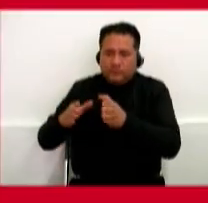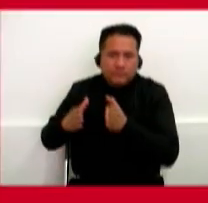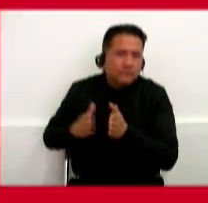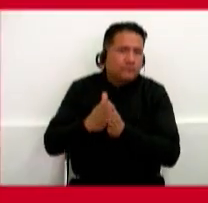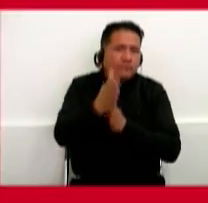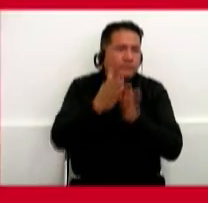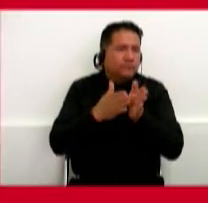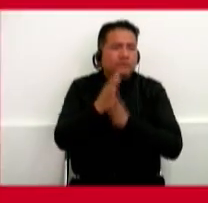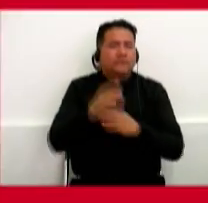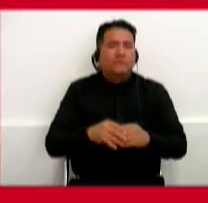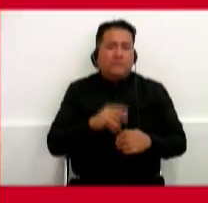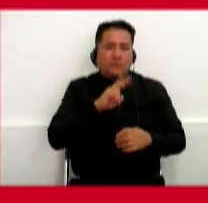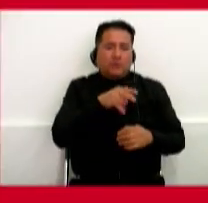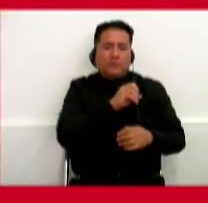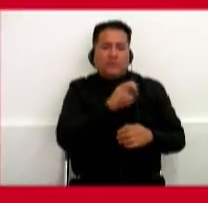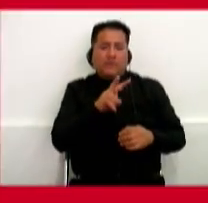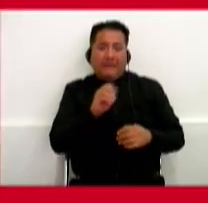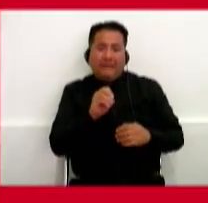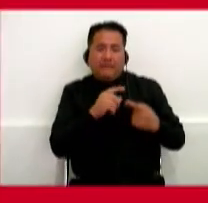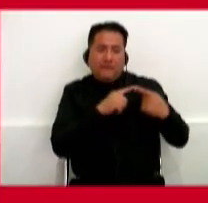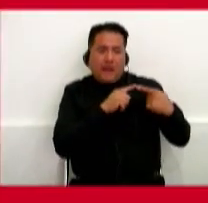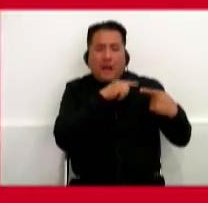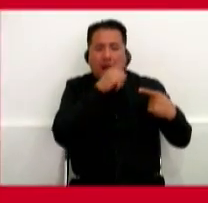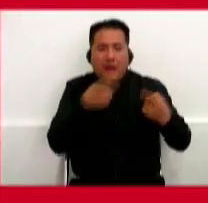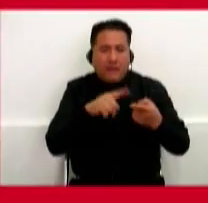año 25 hemos podido reducir de